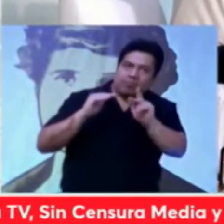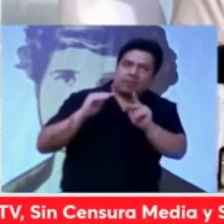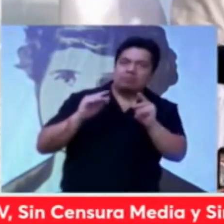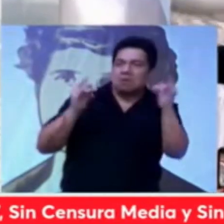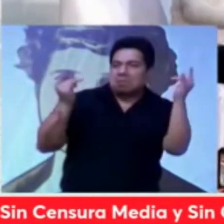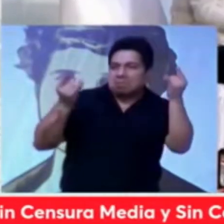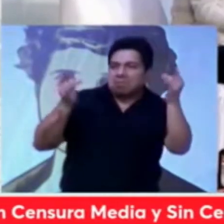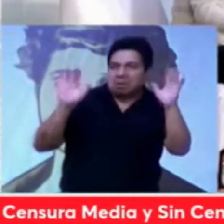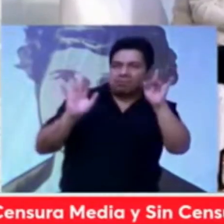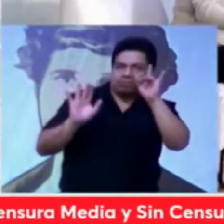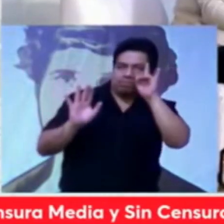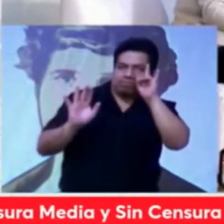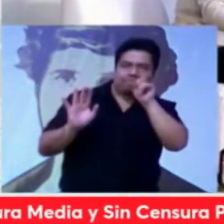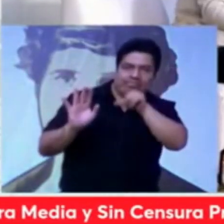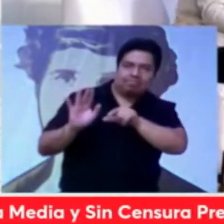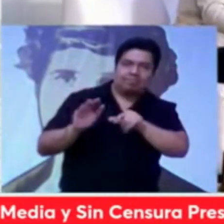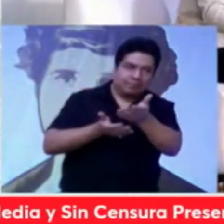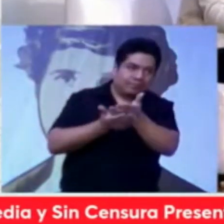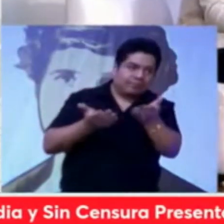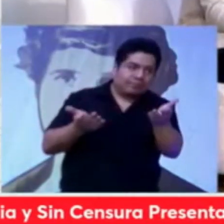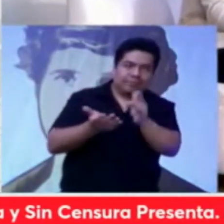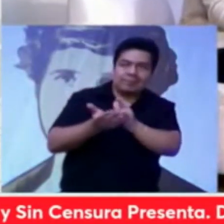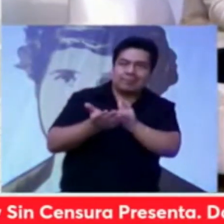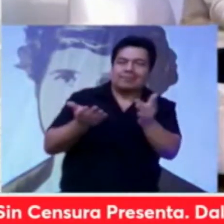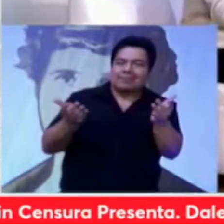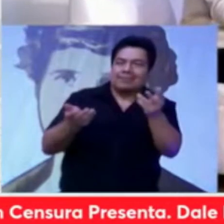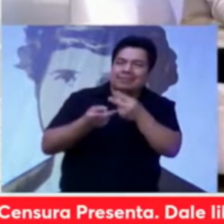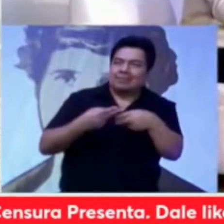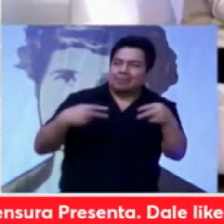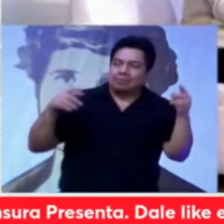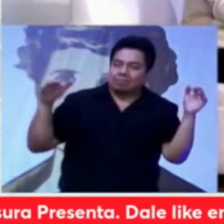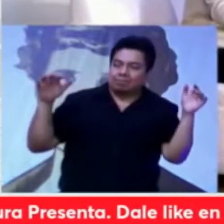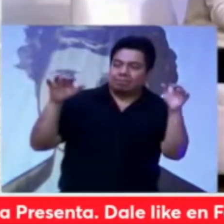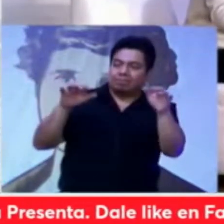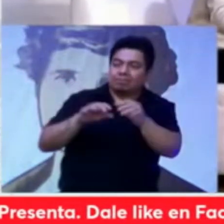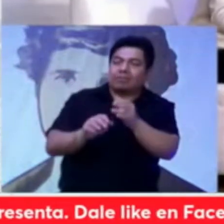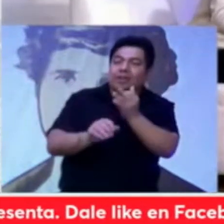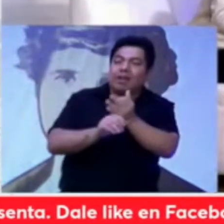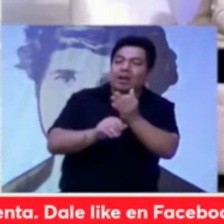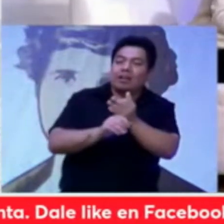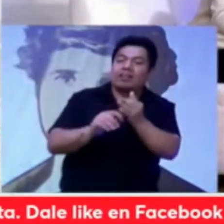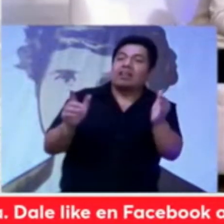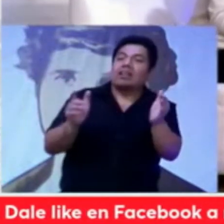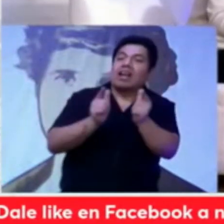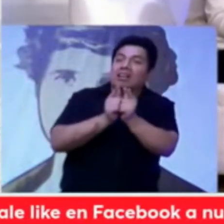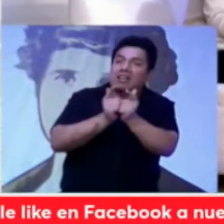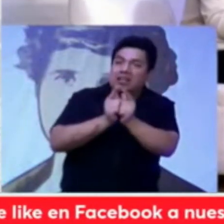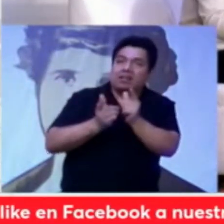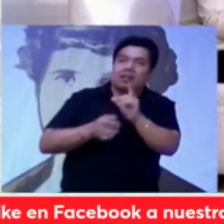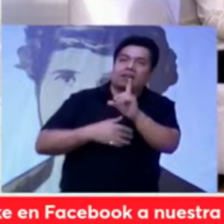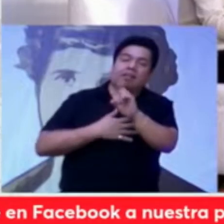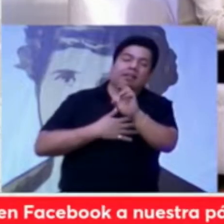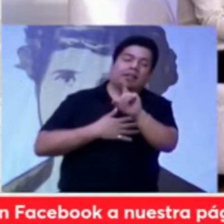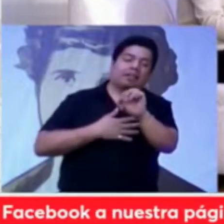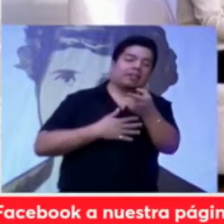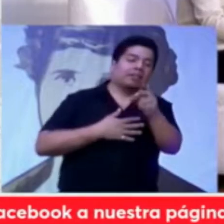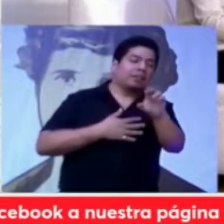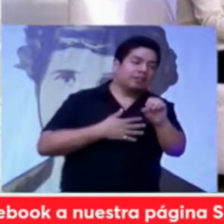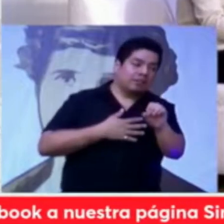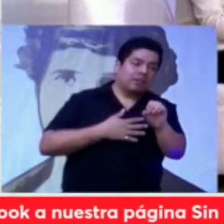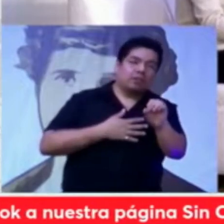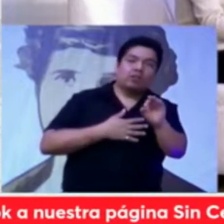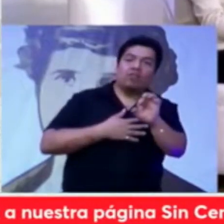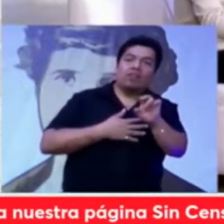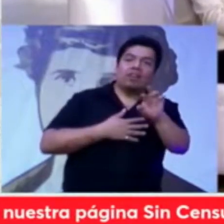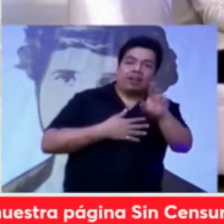al fin eh les agradezco infinitamente que estén aquí reunidos para presentar el libro El derechairo que vendió su